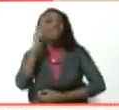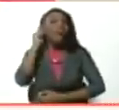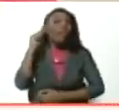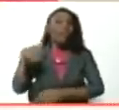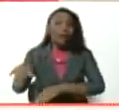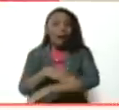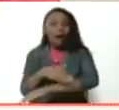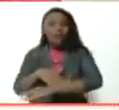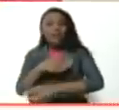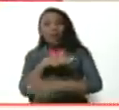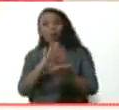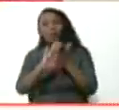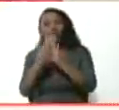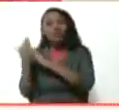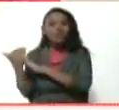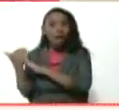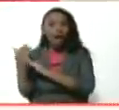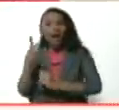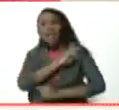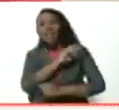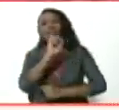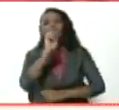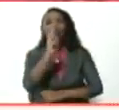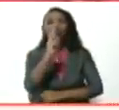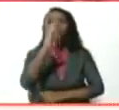comunidades, jefas de VC.